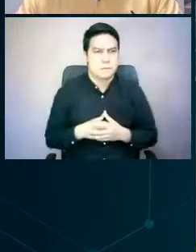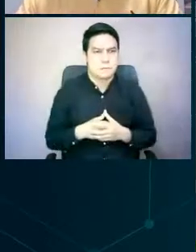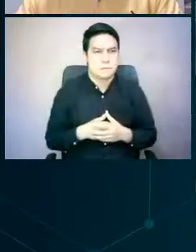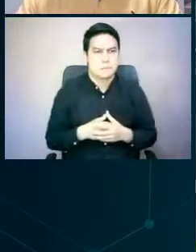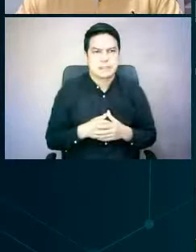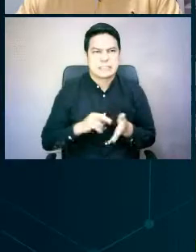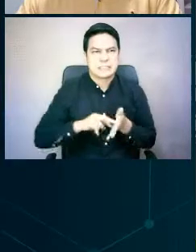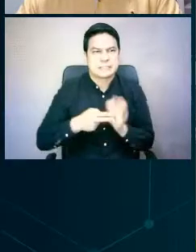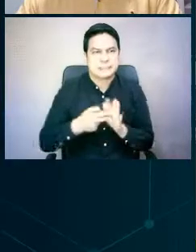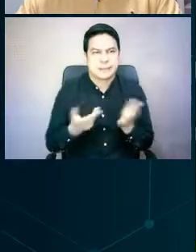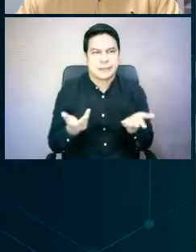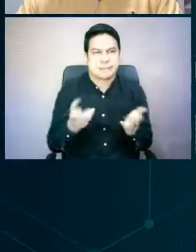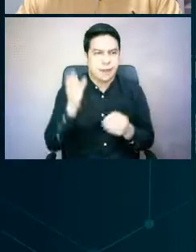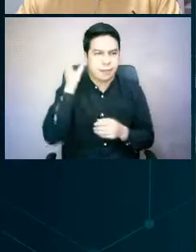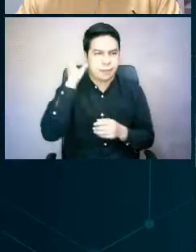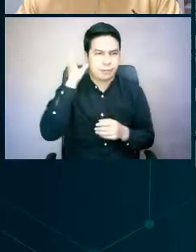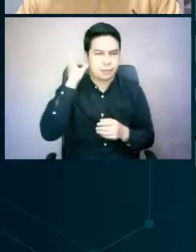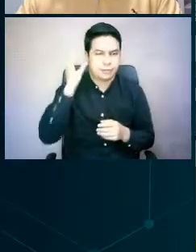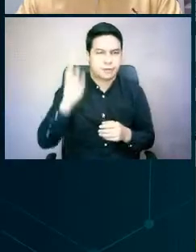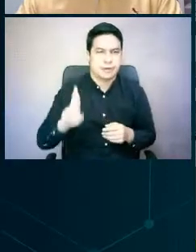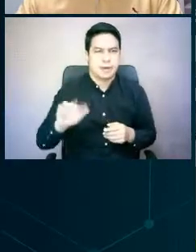eso? Radio. ¿Sí?